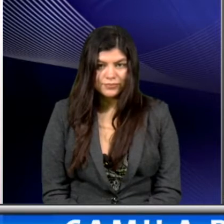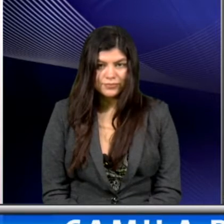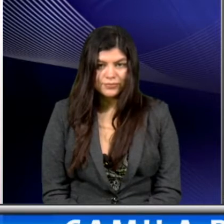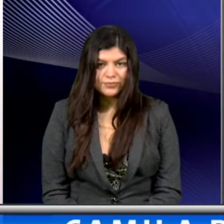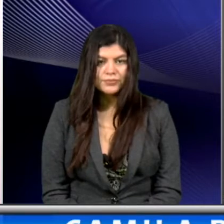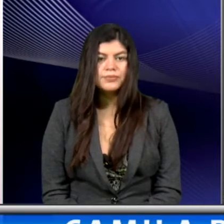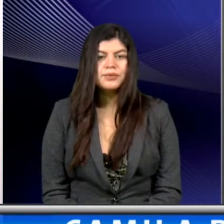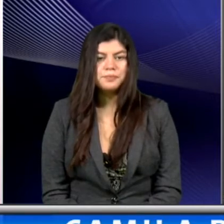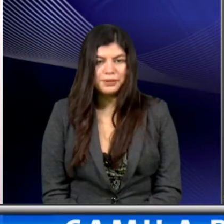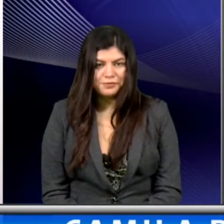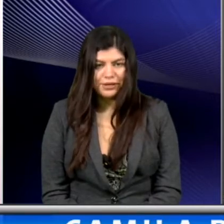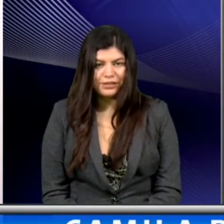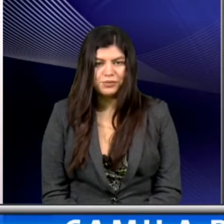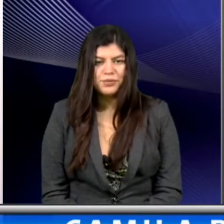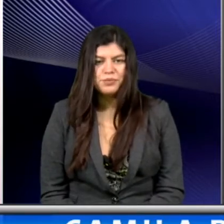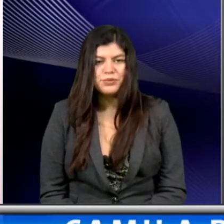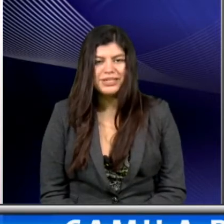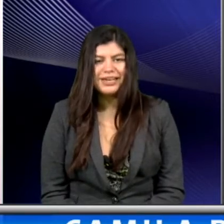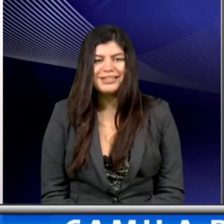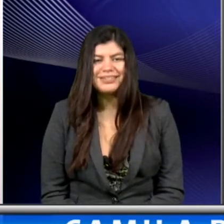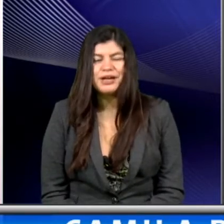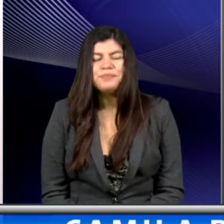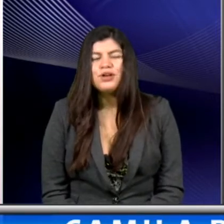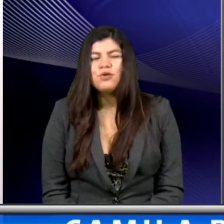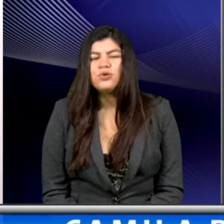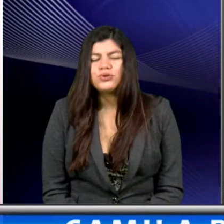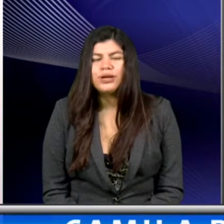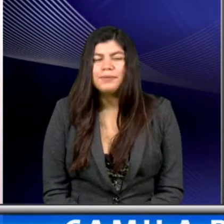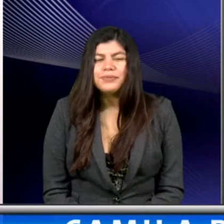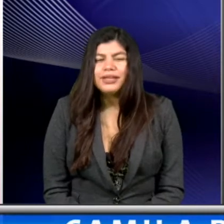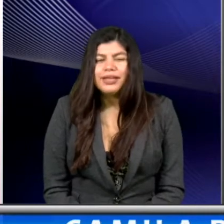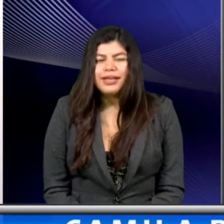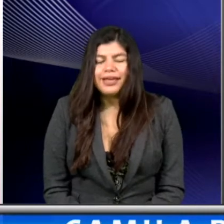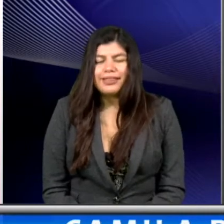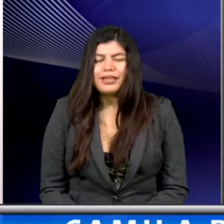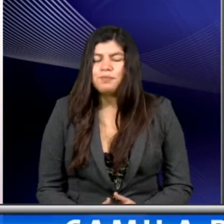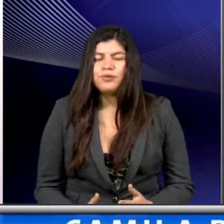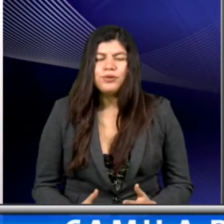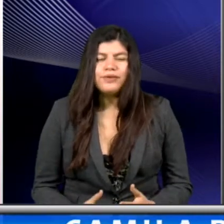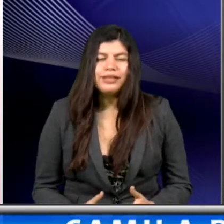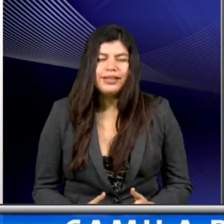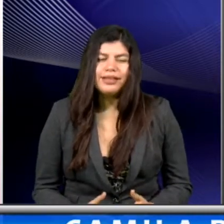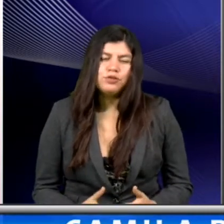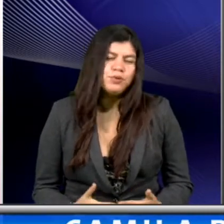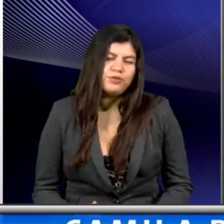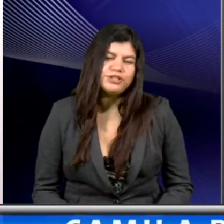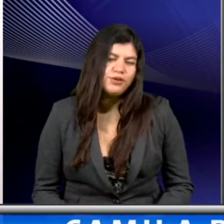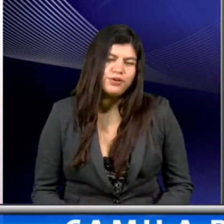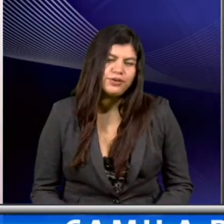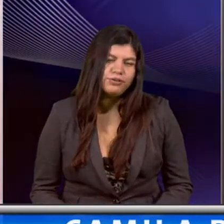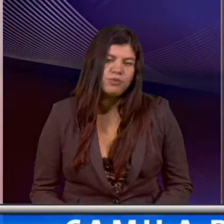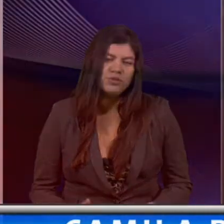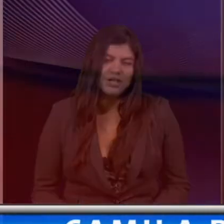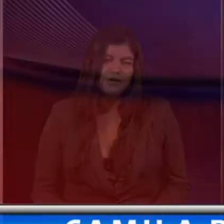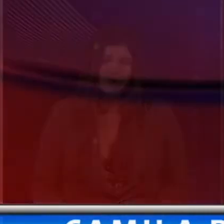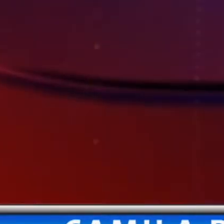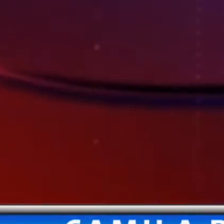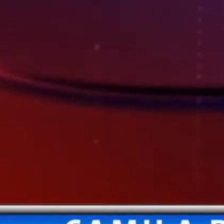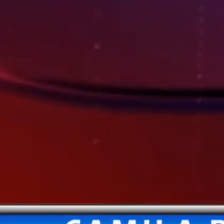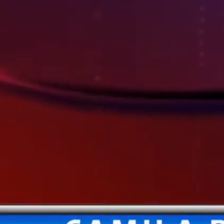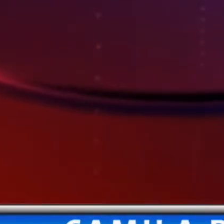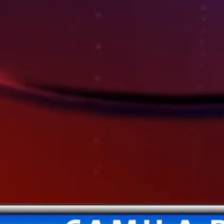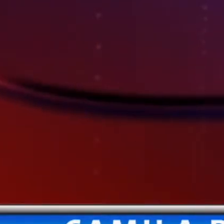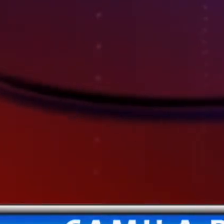mental. Perfecto, muchas gracias. Úrsula, desde el punto de vista de tu profesión como